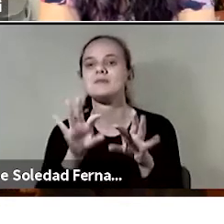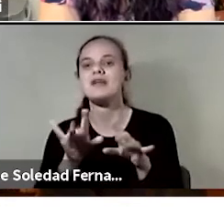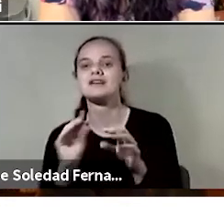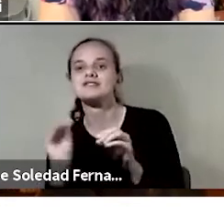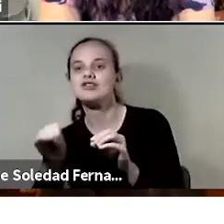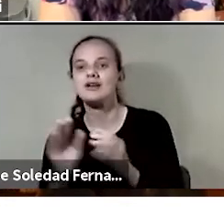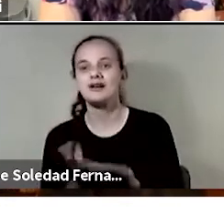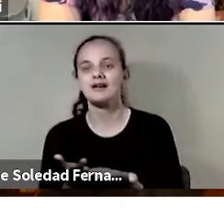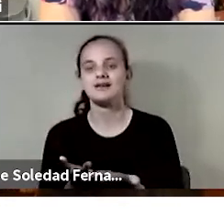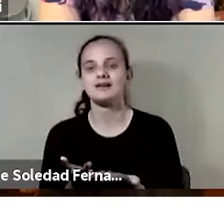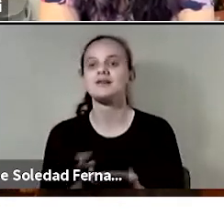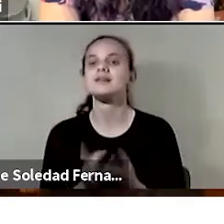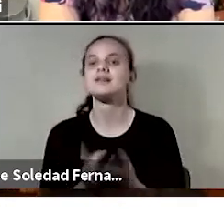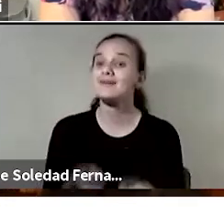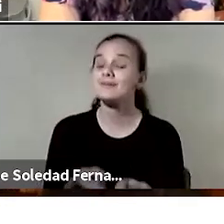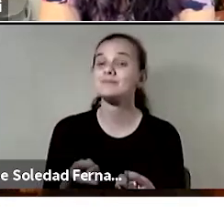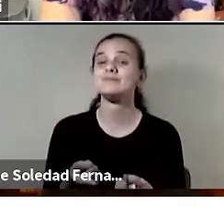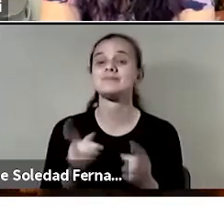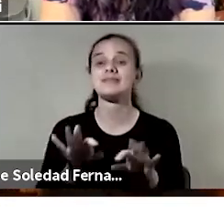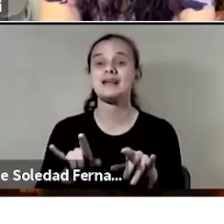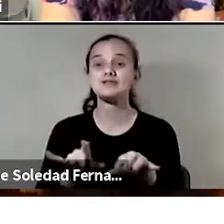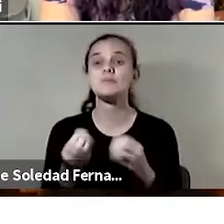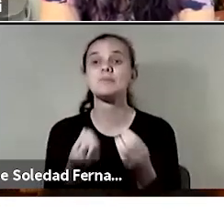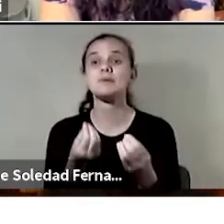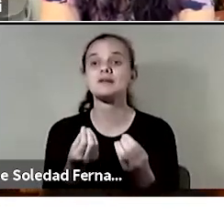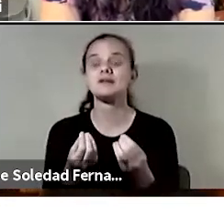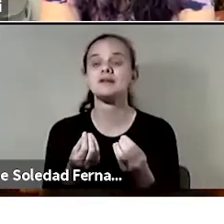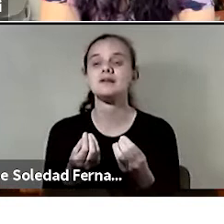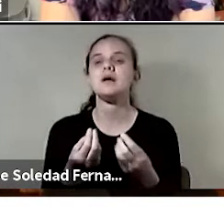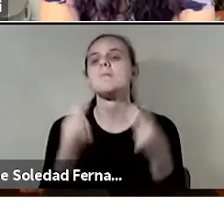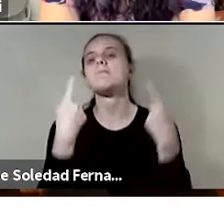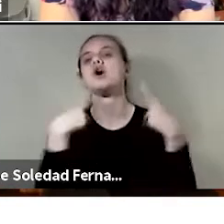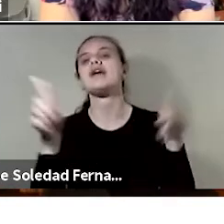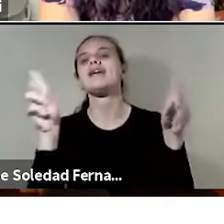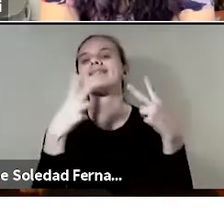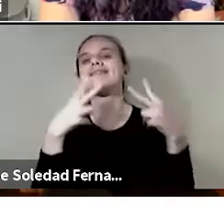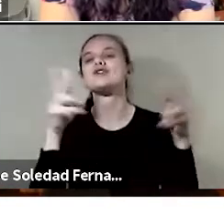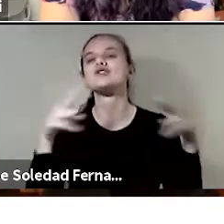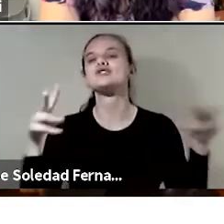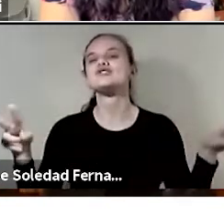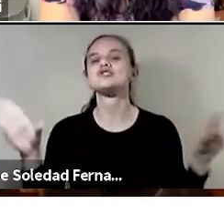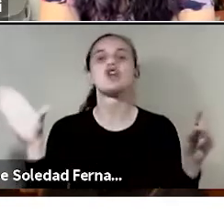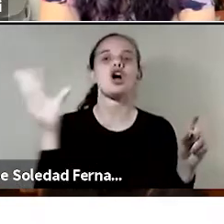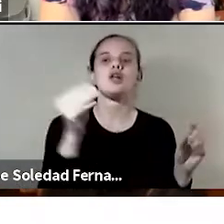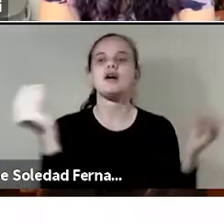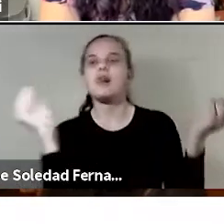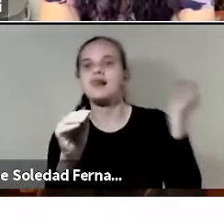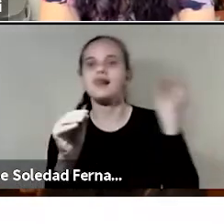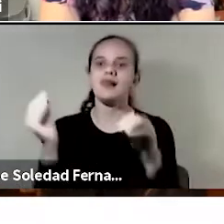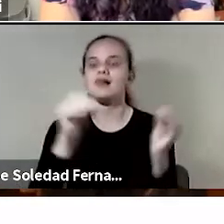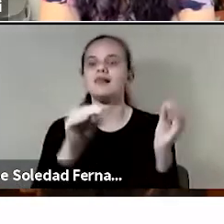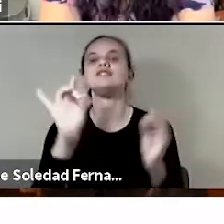ese caso no necesitaremos texto alternativo. Y otra cosa también importante es que en el texto alternativo tampoco nos